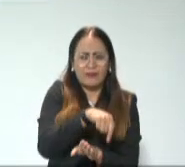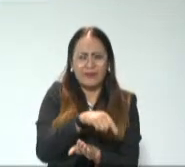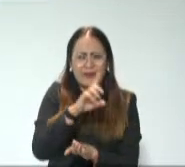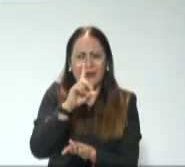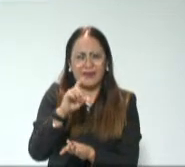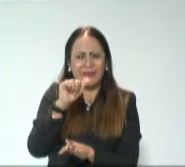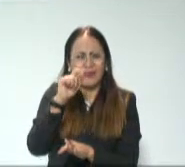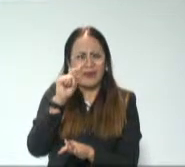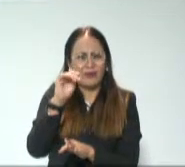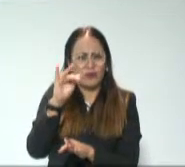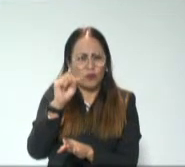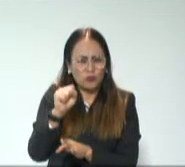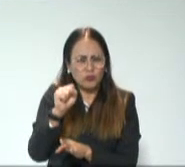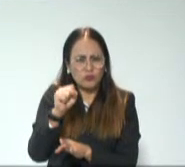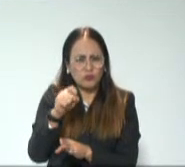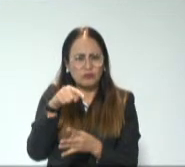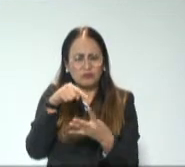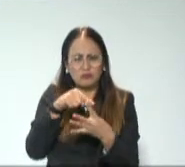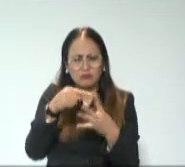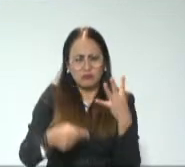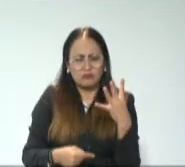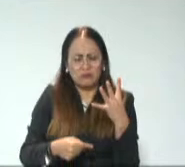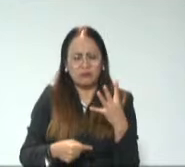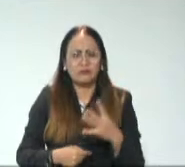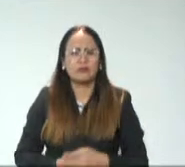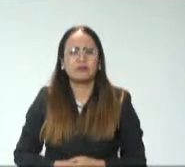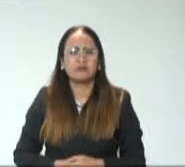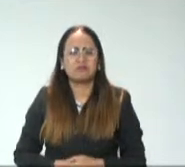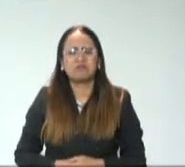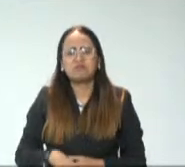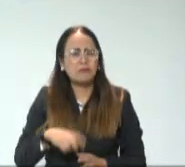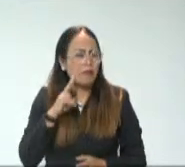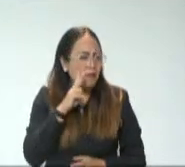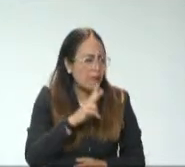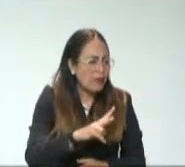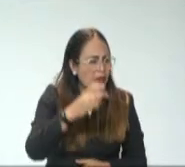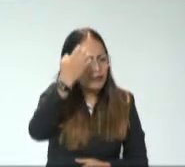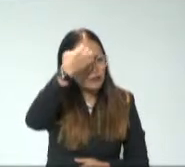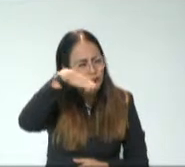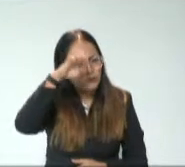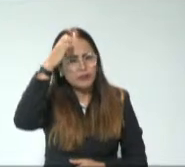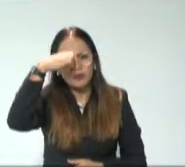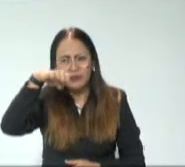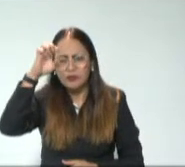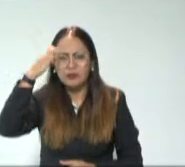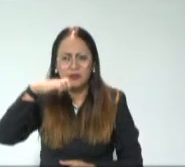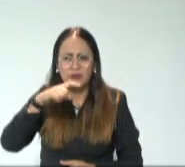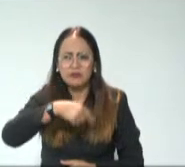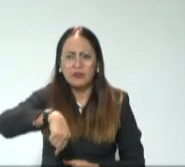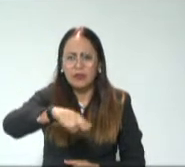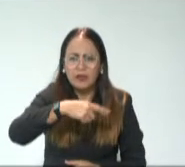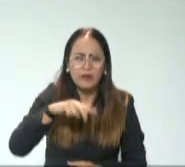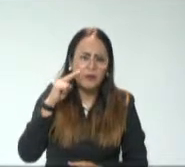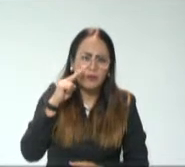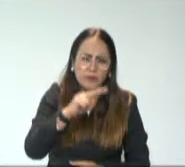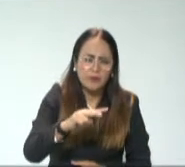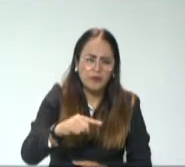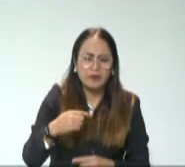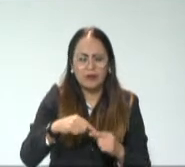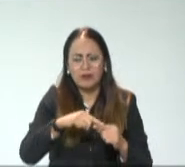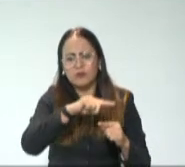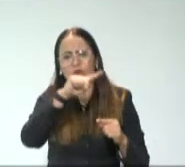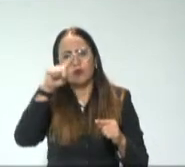partir de datos empíricos digamos que generan entonces este ciclo